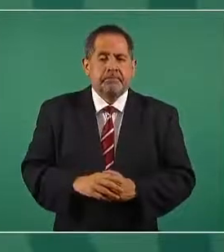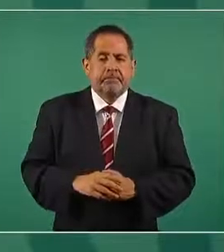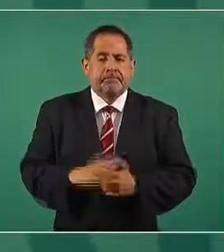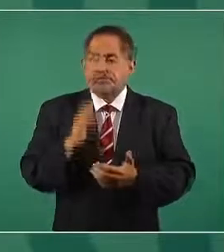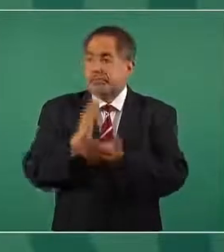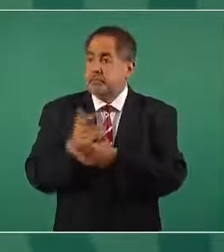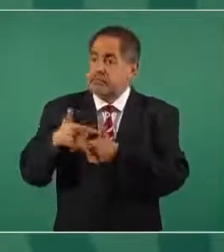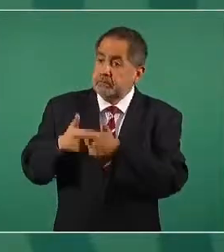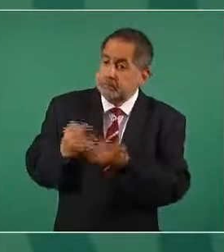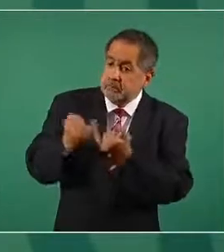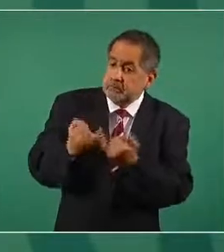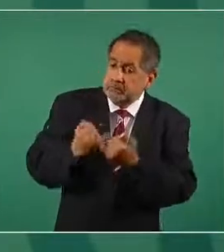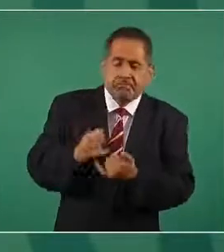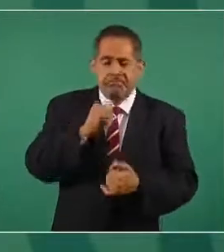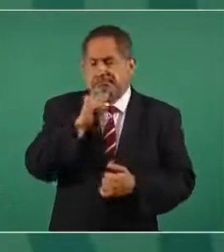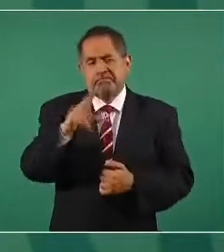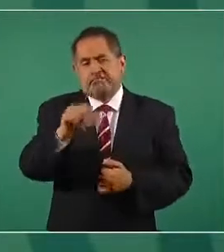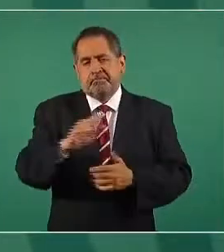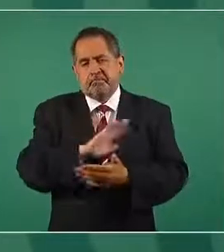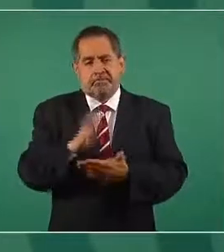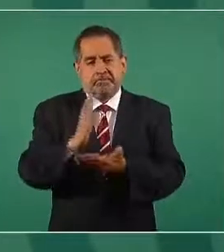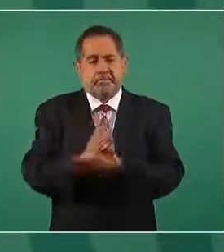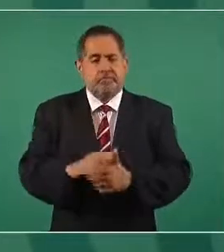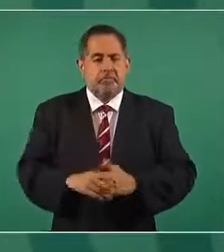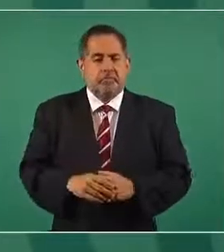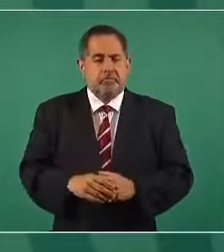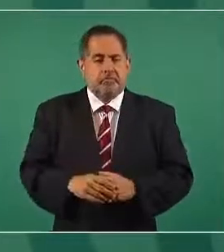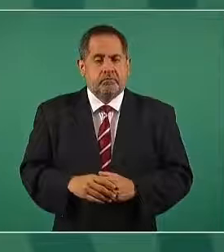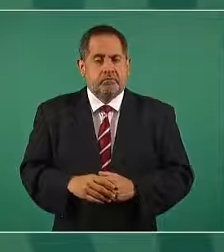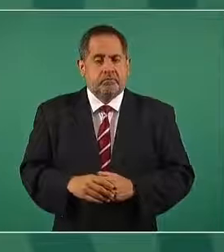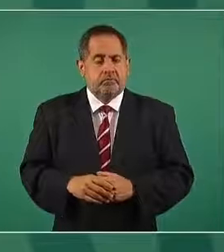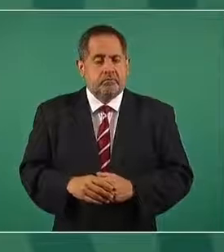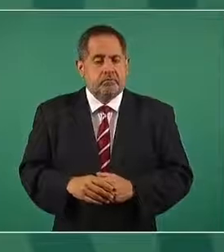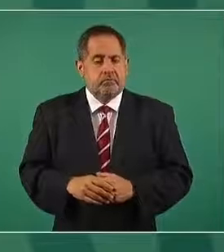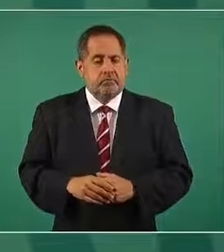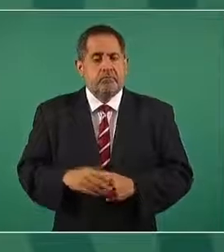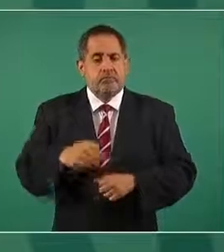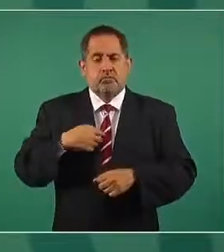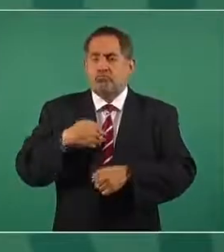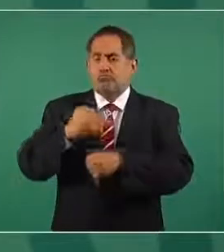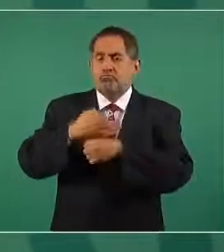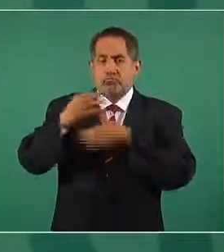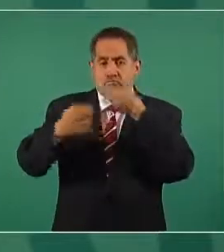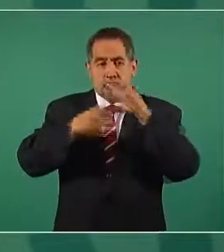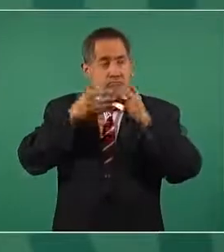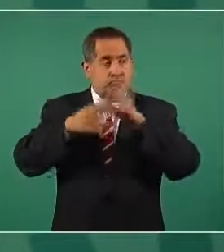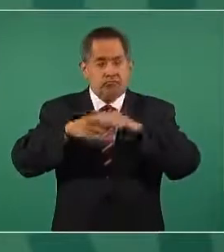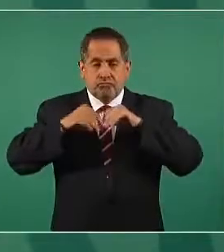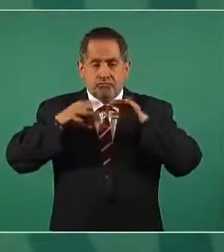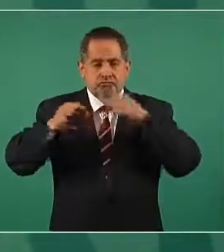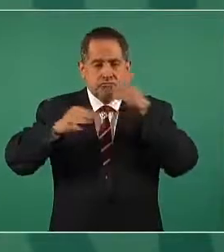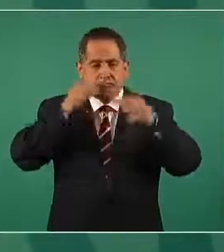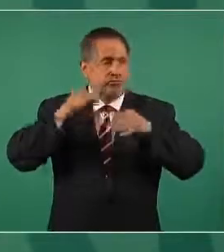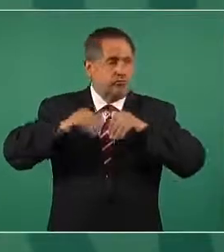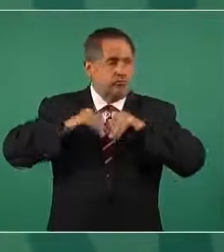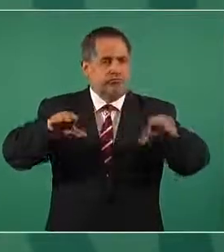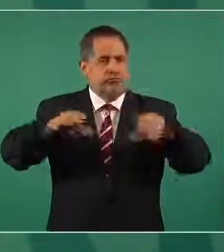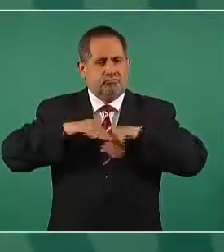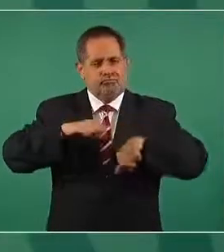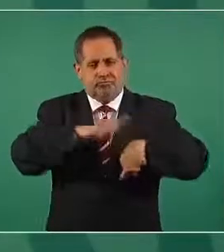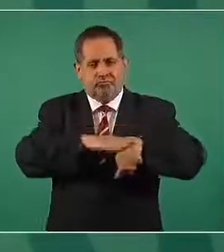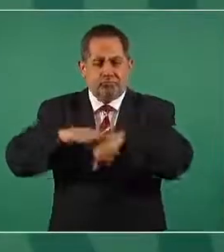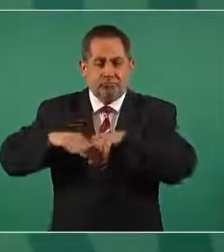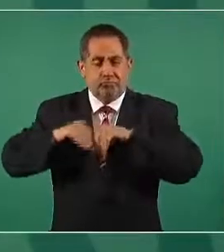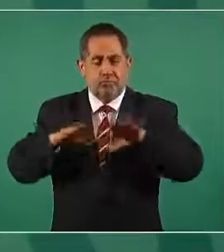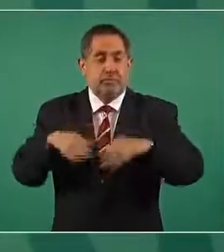se da. Estoy grabando unos mensajes porque